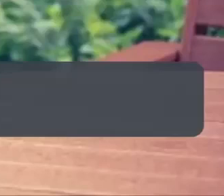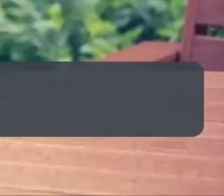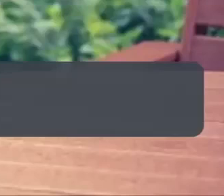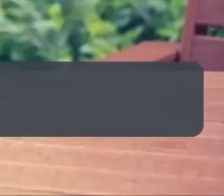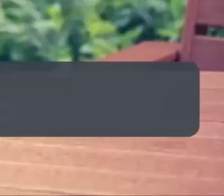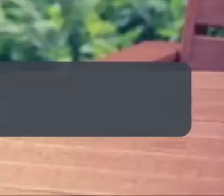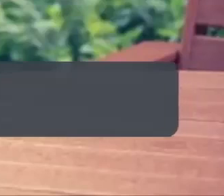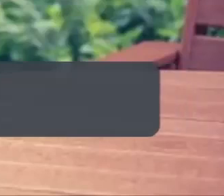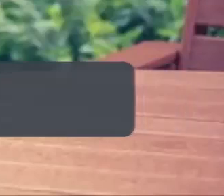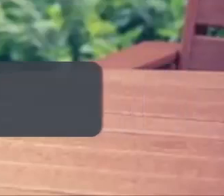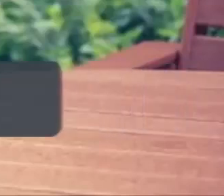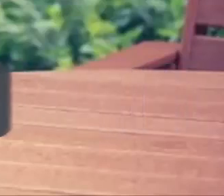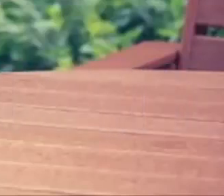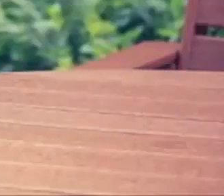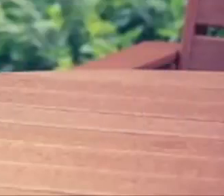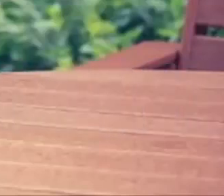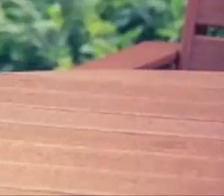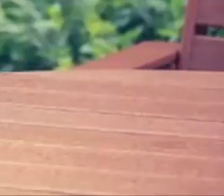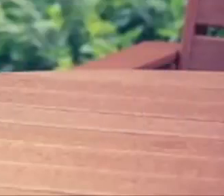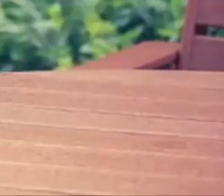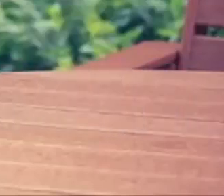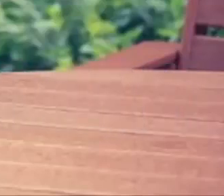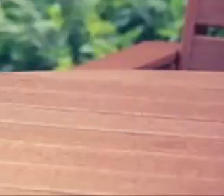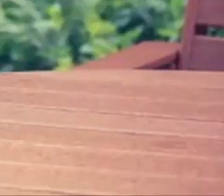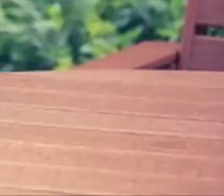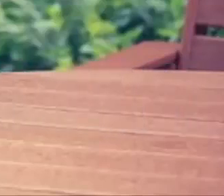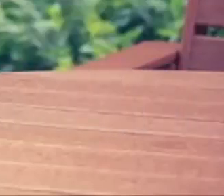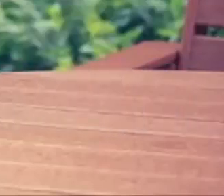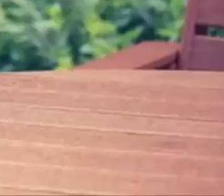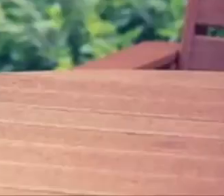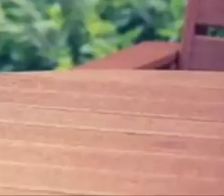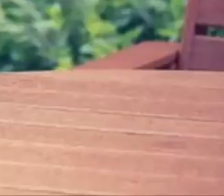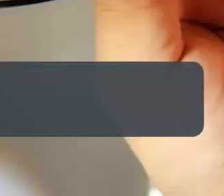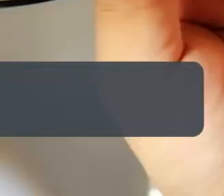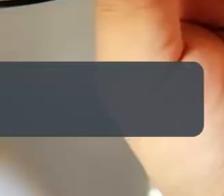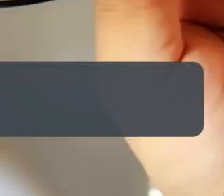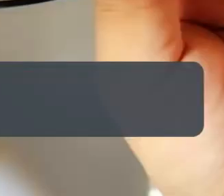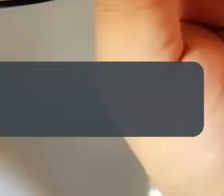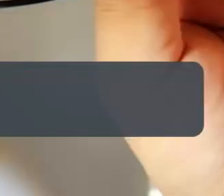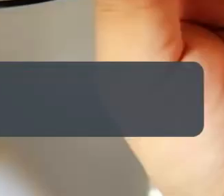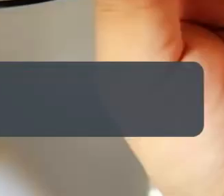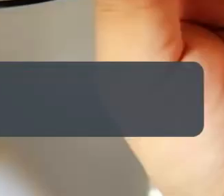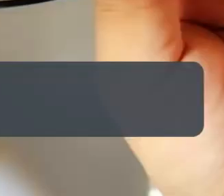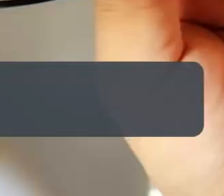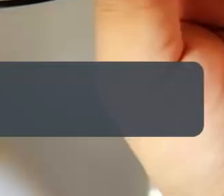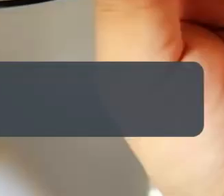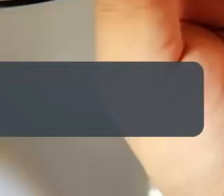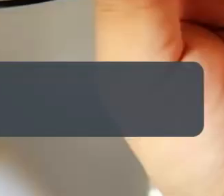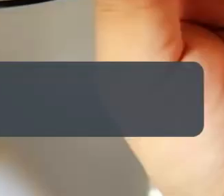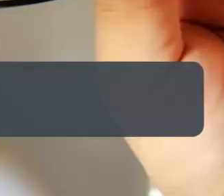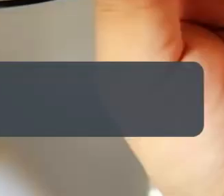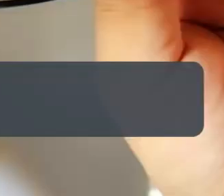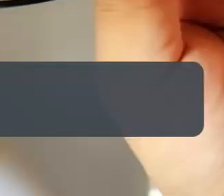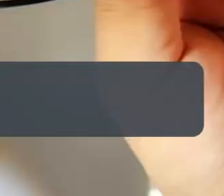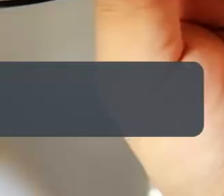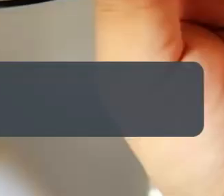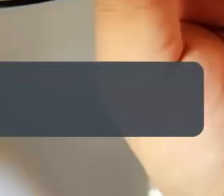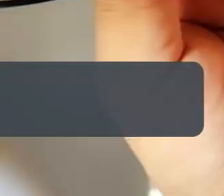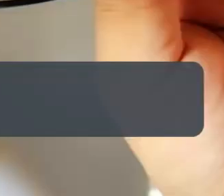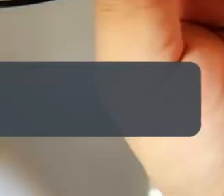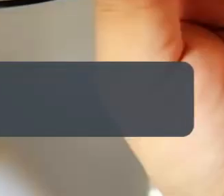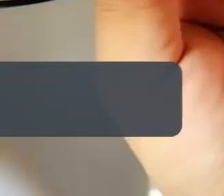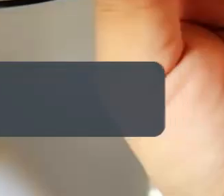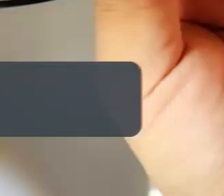y con el síntoma de orina en las noches se puede agravar por la falta de sueño. Sexto, problemas de visión. Los ojos son uno de